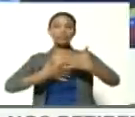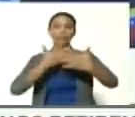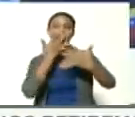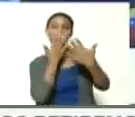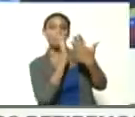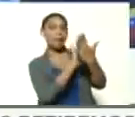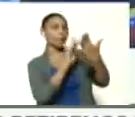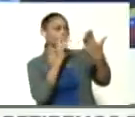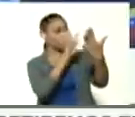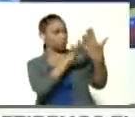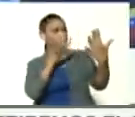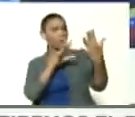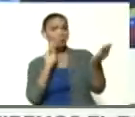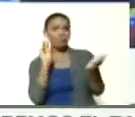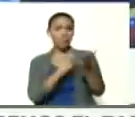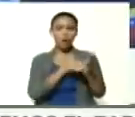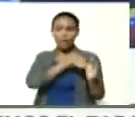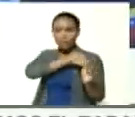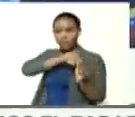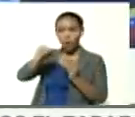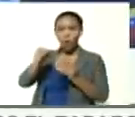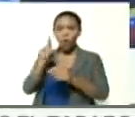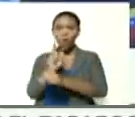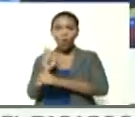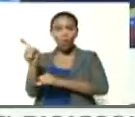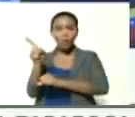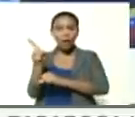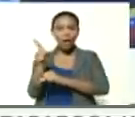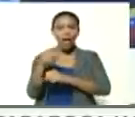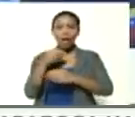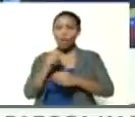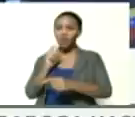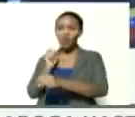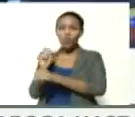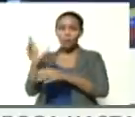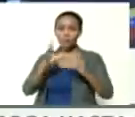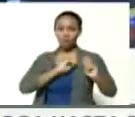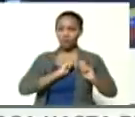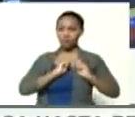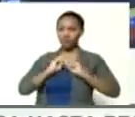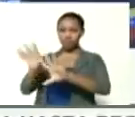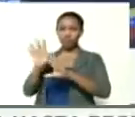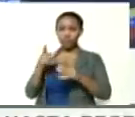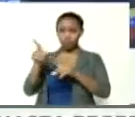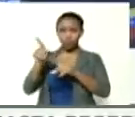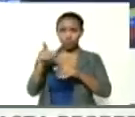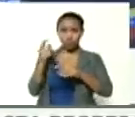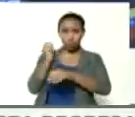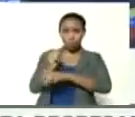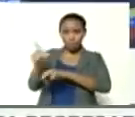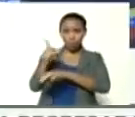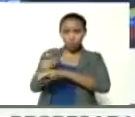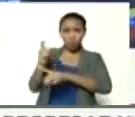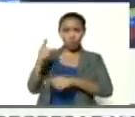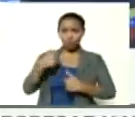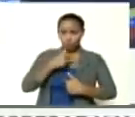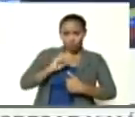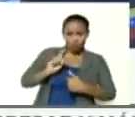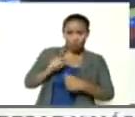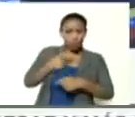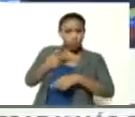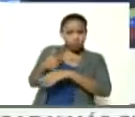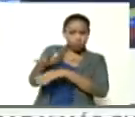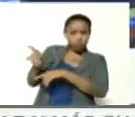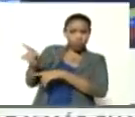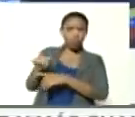la transposición, el trasladarle al otro tus conflictos, tus problemas. ¿Venezuela es un